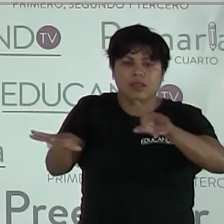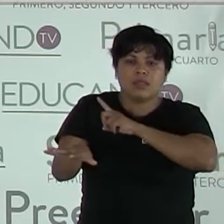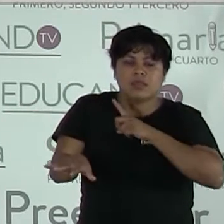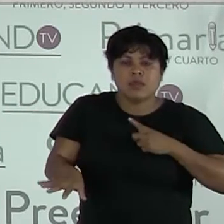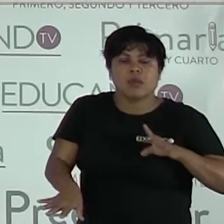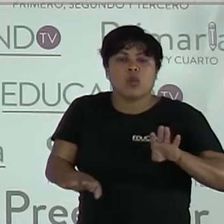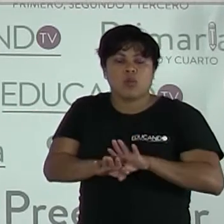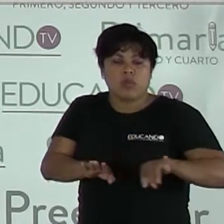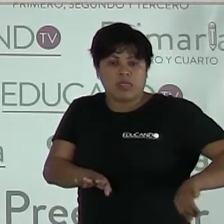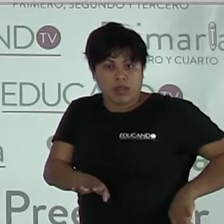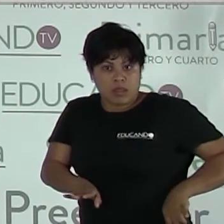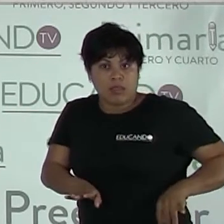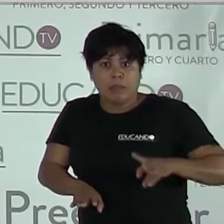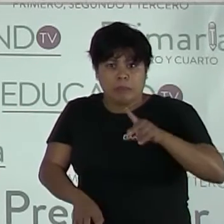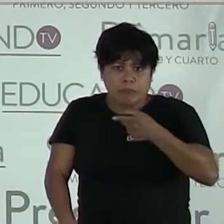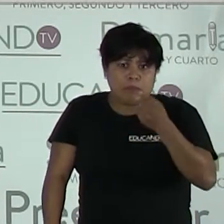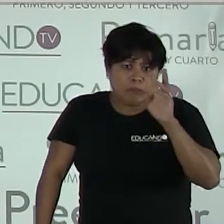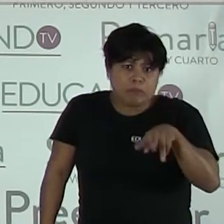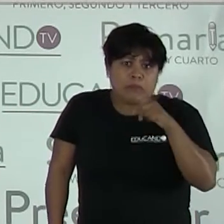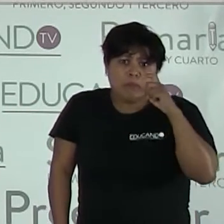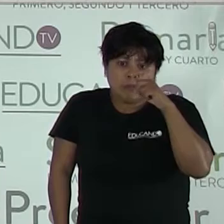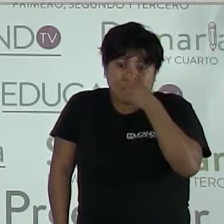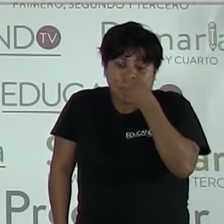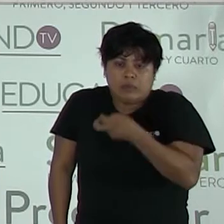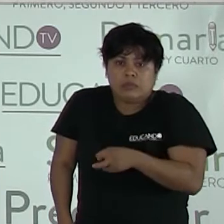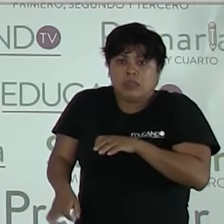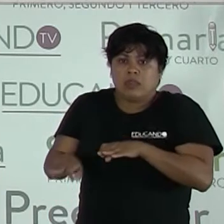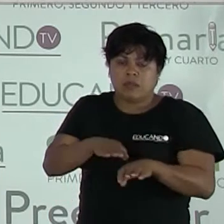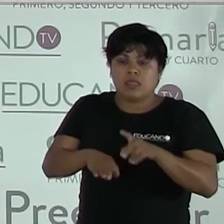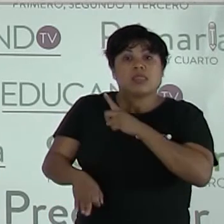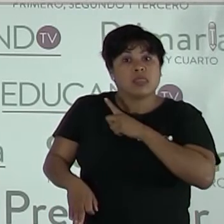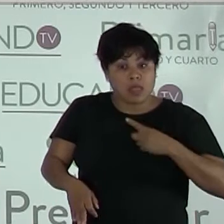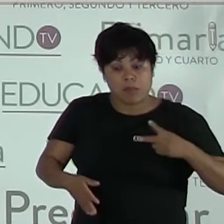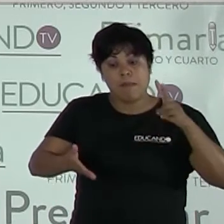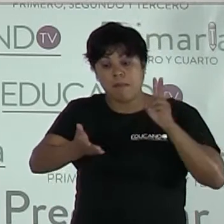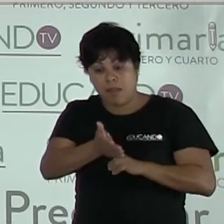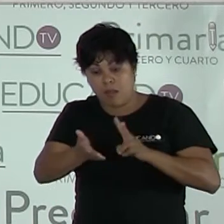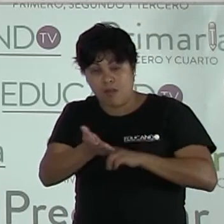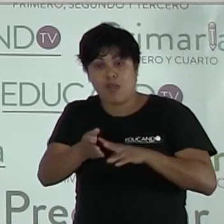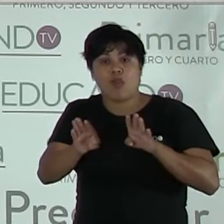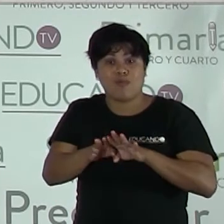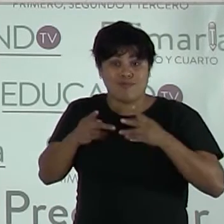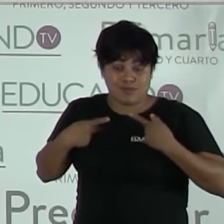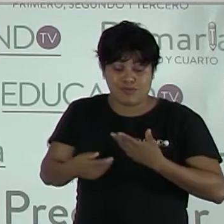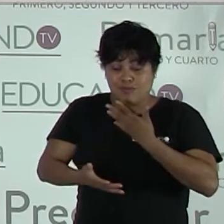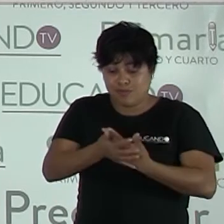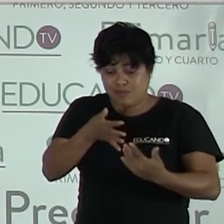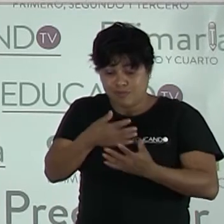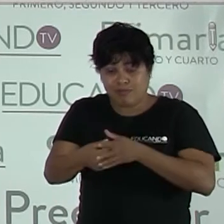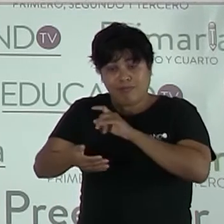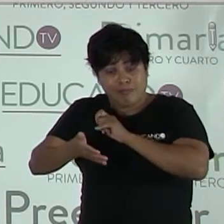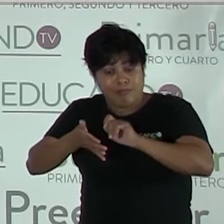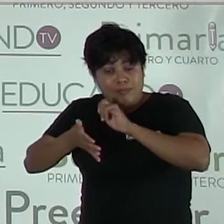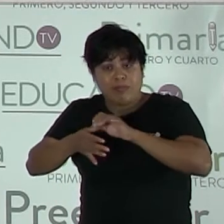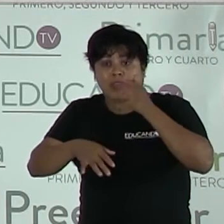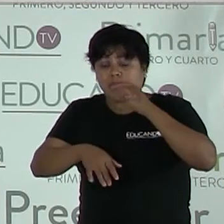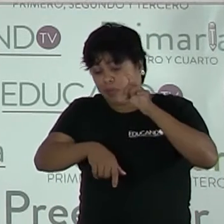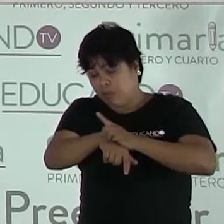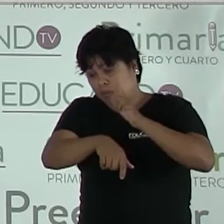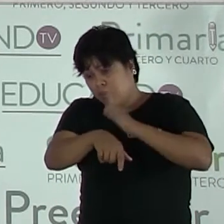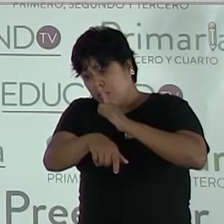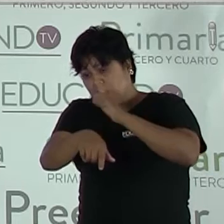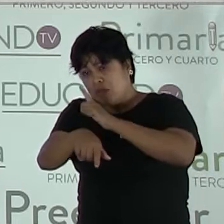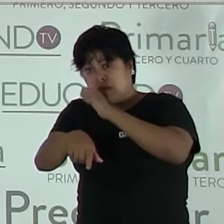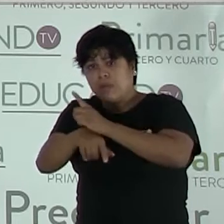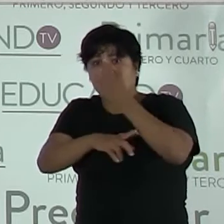sociedad. ¿Te imaginas qué complicado es ese trabajo? Pues hay que valorar esa parte porque ellos trabajan todos los días